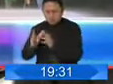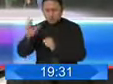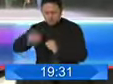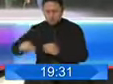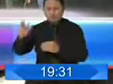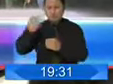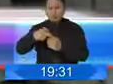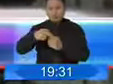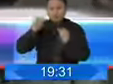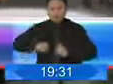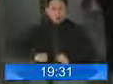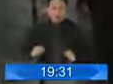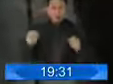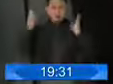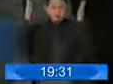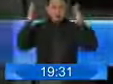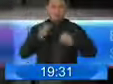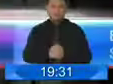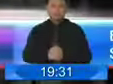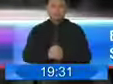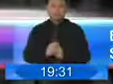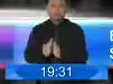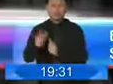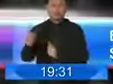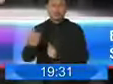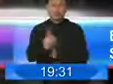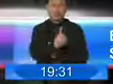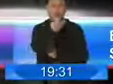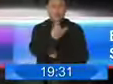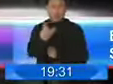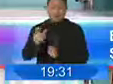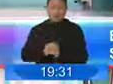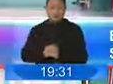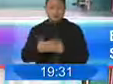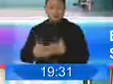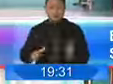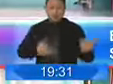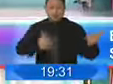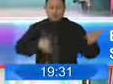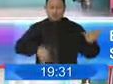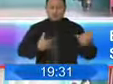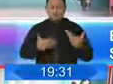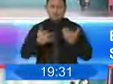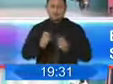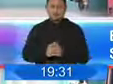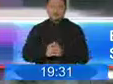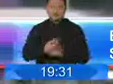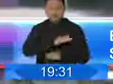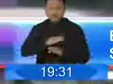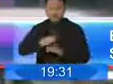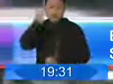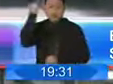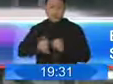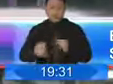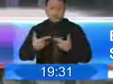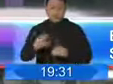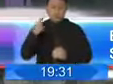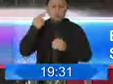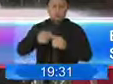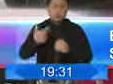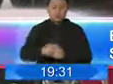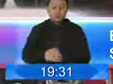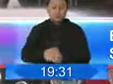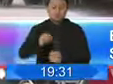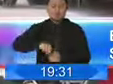que sean parte del festival. Cada uno de los participantes dejaron todo en el escenario con el objetivo de ganarse un lugar en la final de este festival, que se realiza